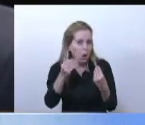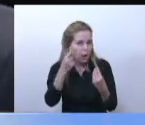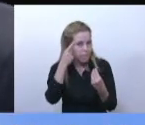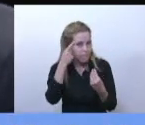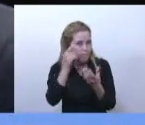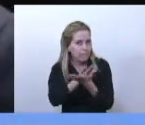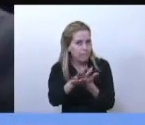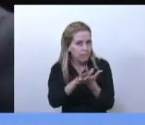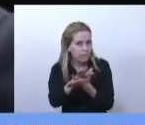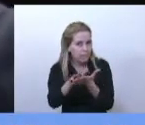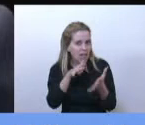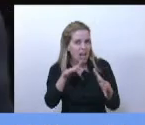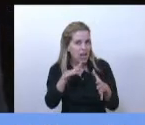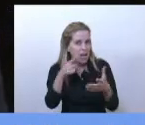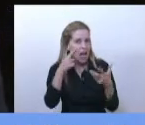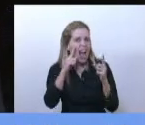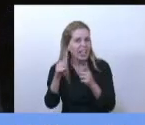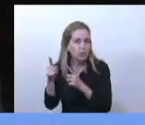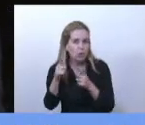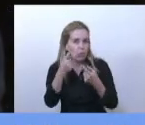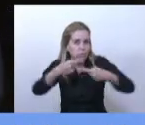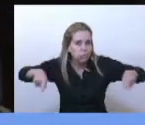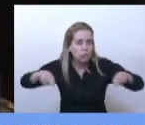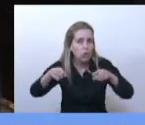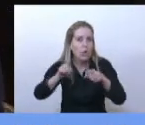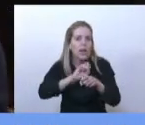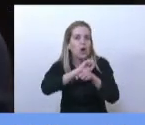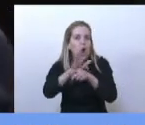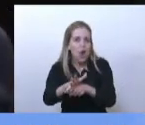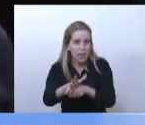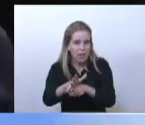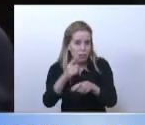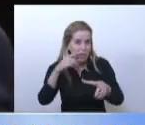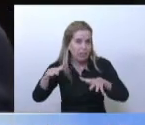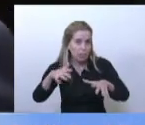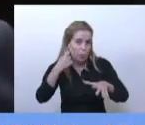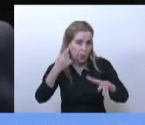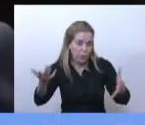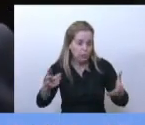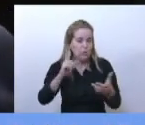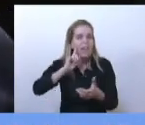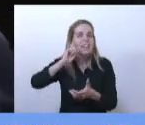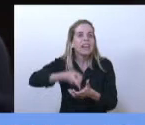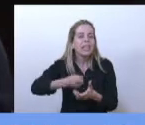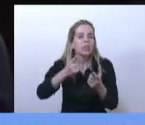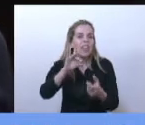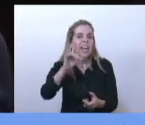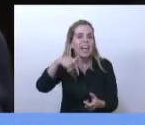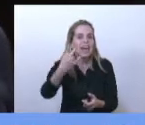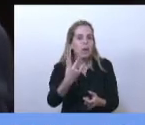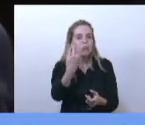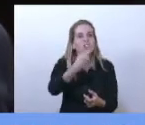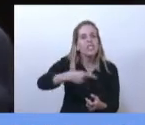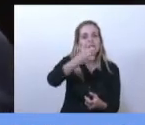tratamiento con la atención de la ciudadanía frente a la pandemia el decreto de necesidad de urgencia